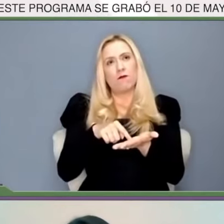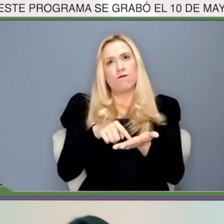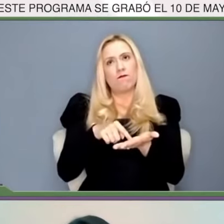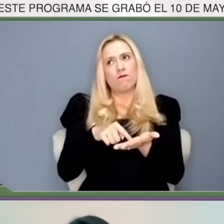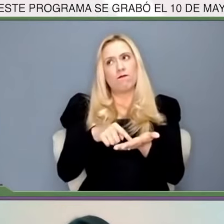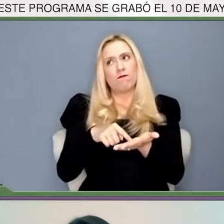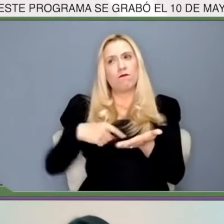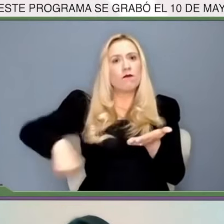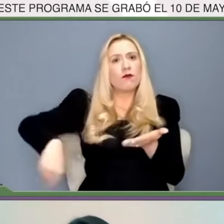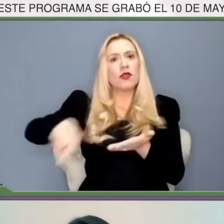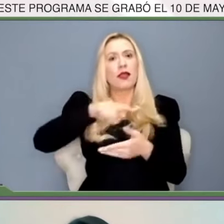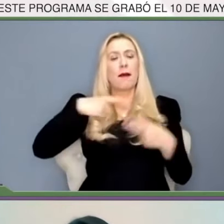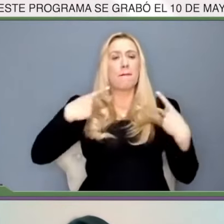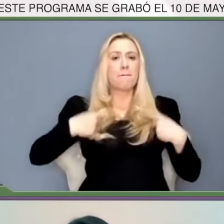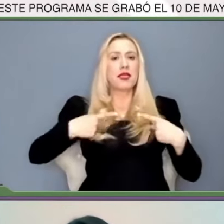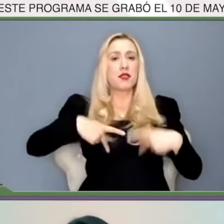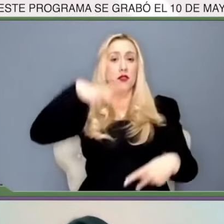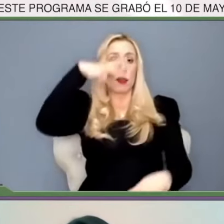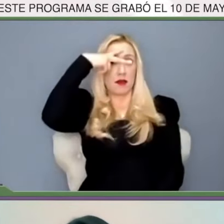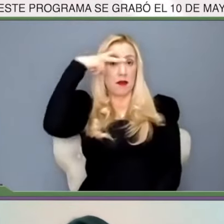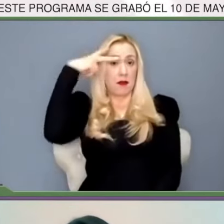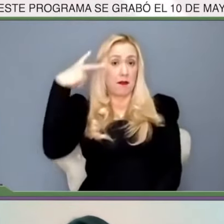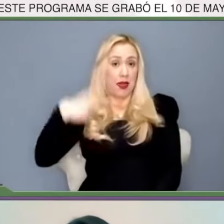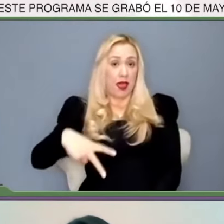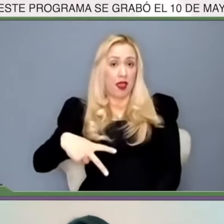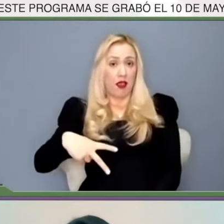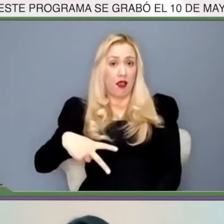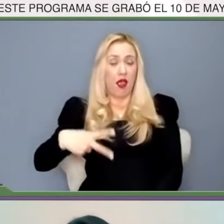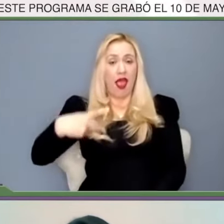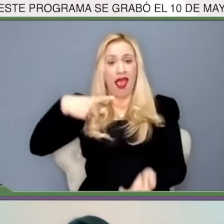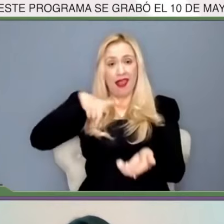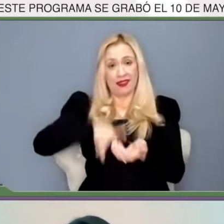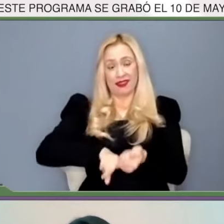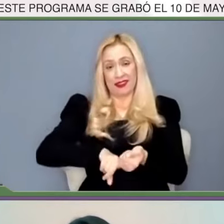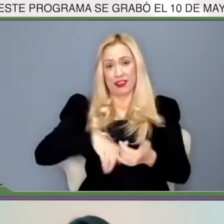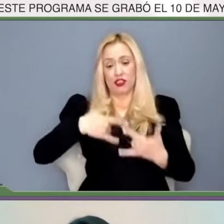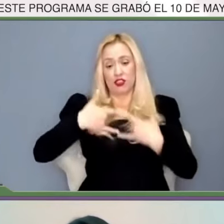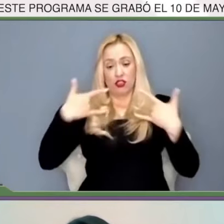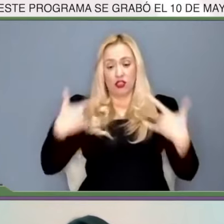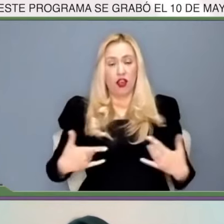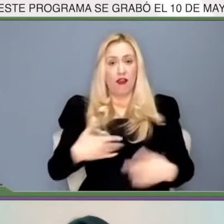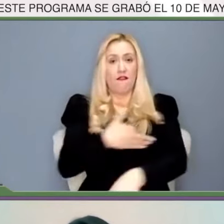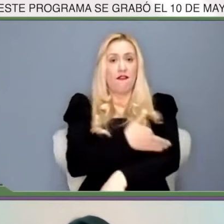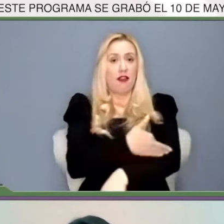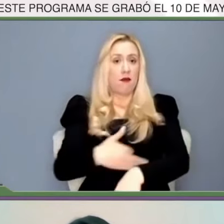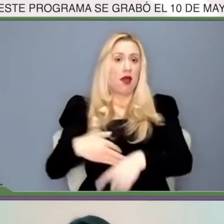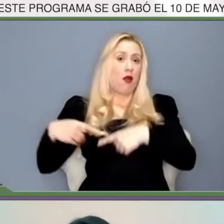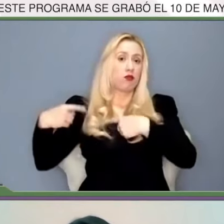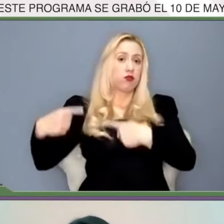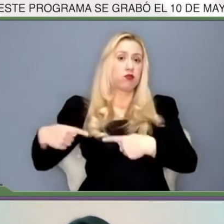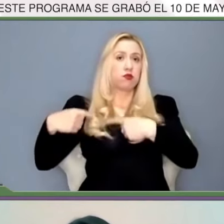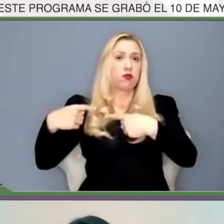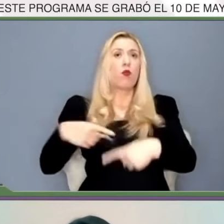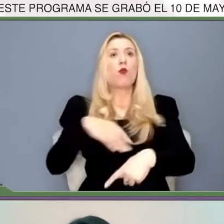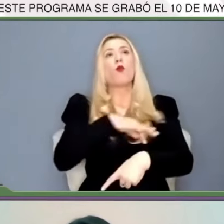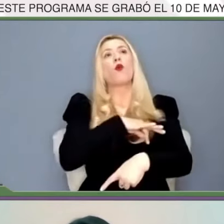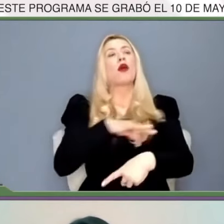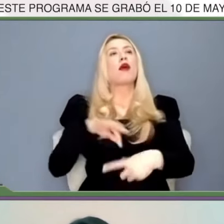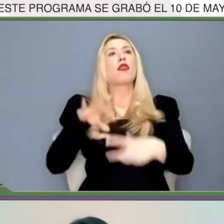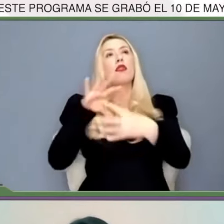en que las personas mexicanas dentro de nuestras historias familiares podamos